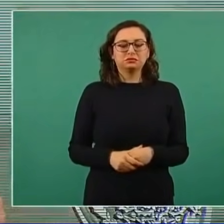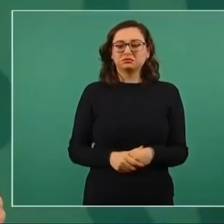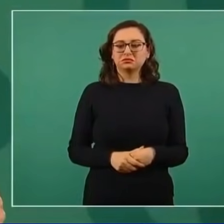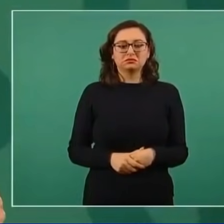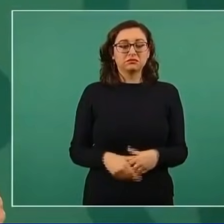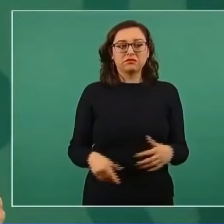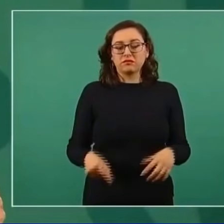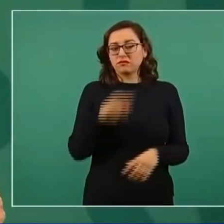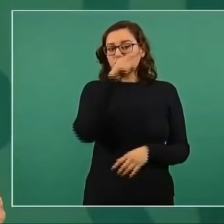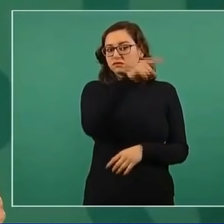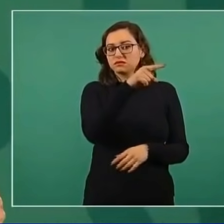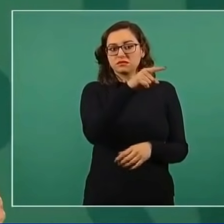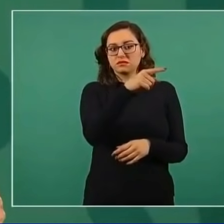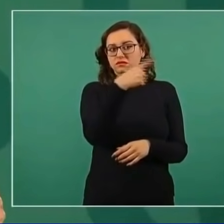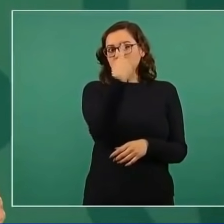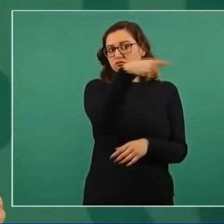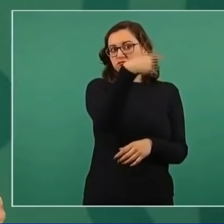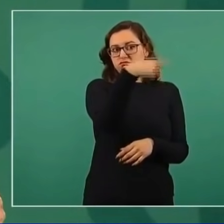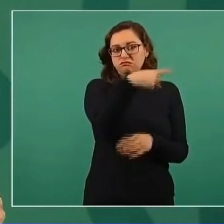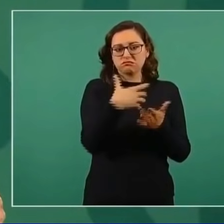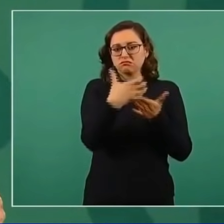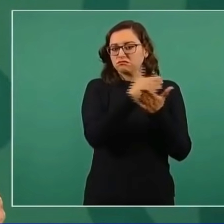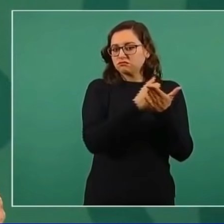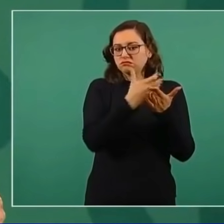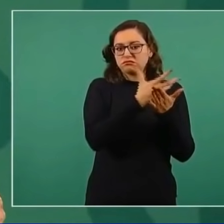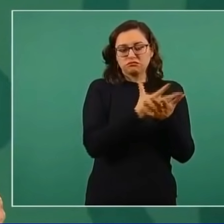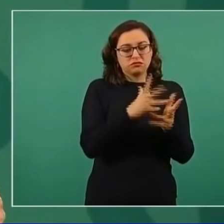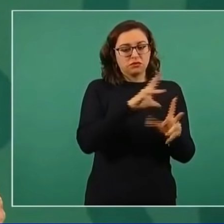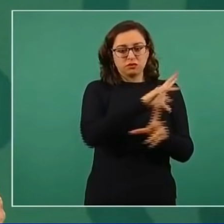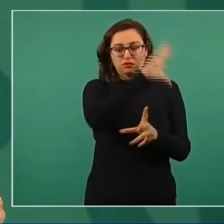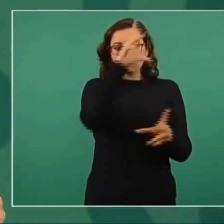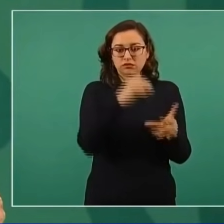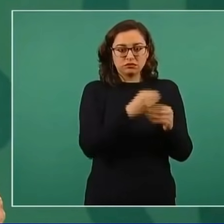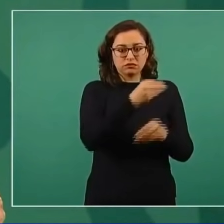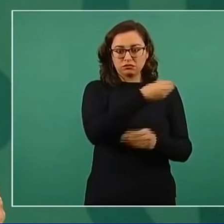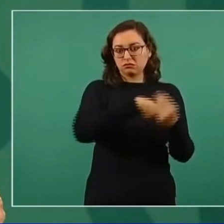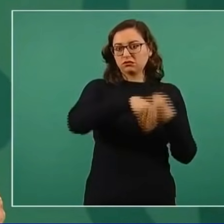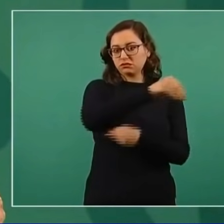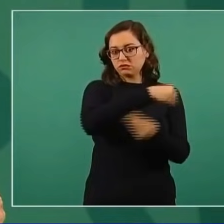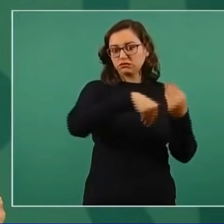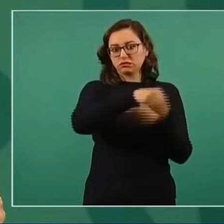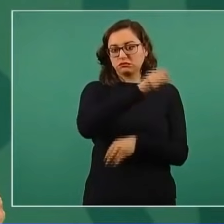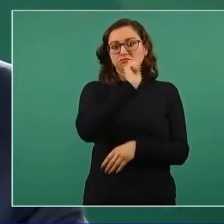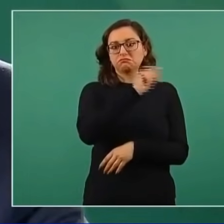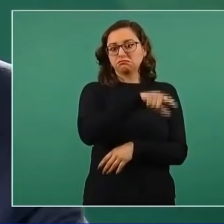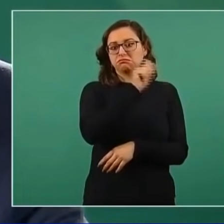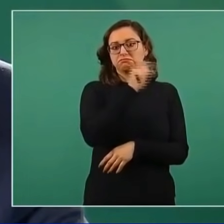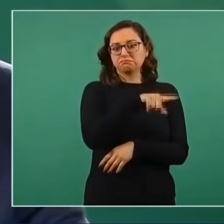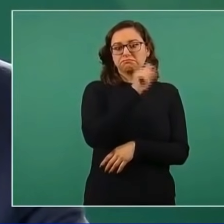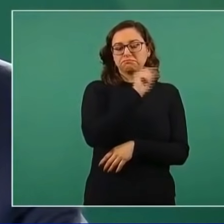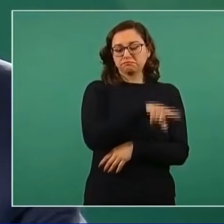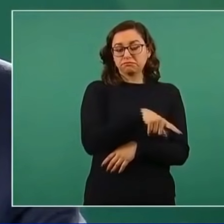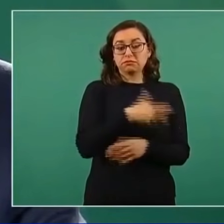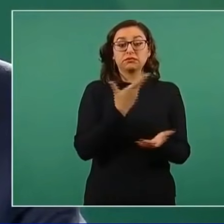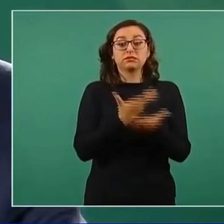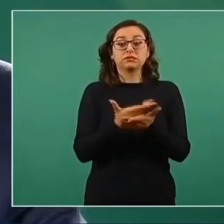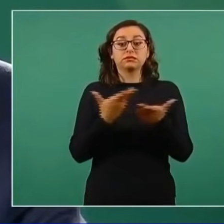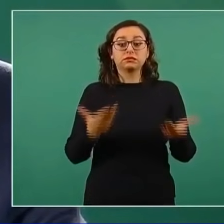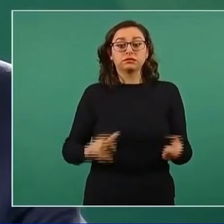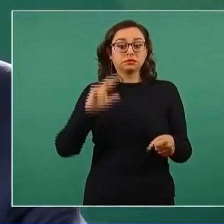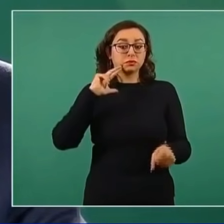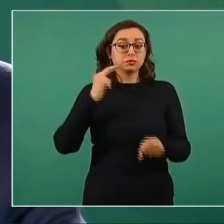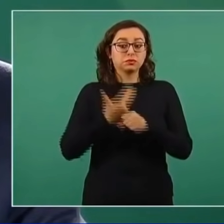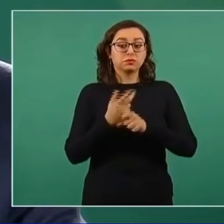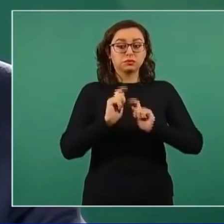las utilidades. ¿Quién va a manejar ahora esta refinería? El